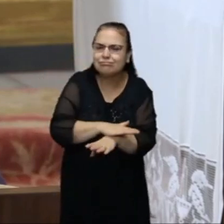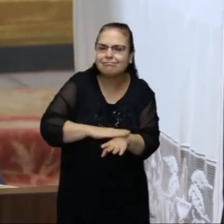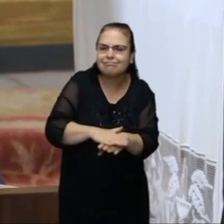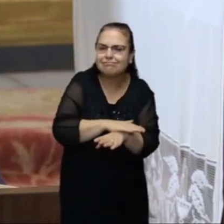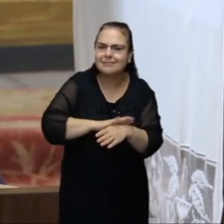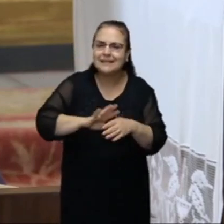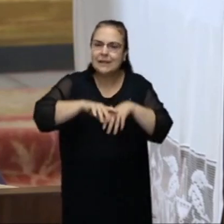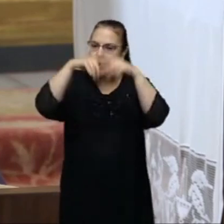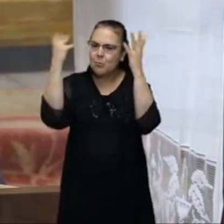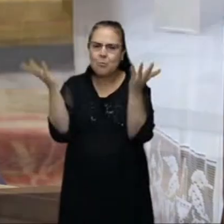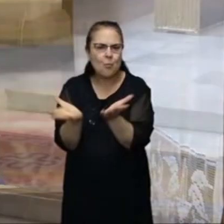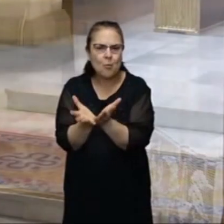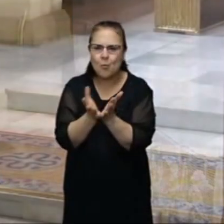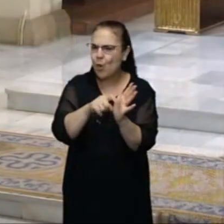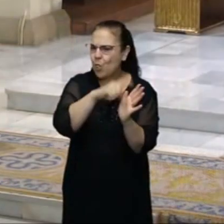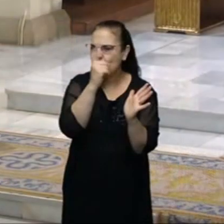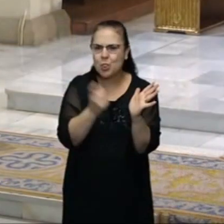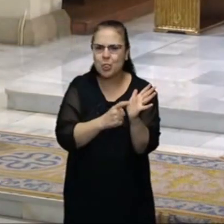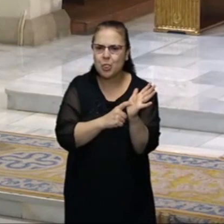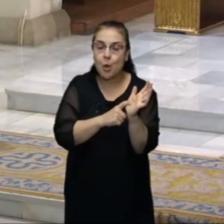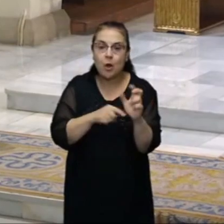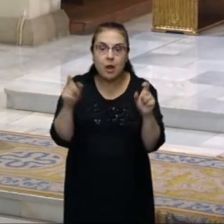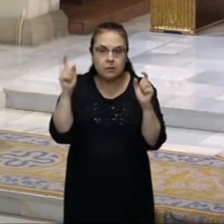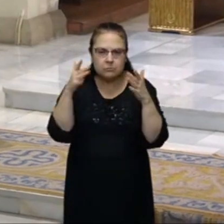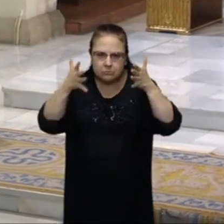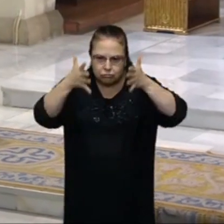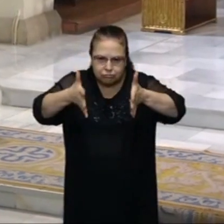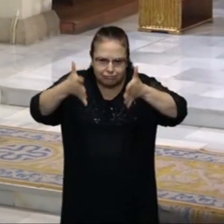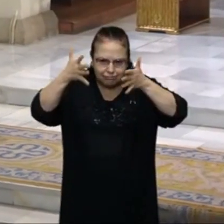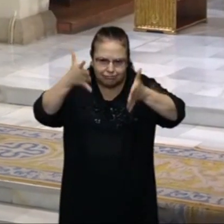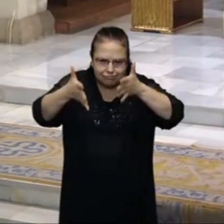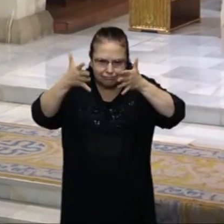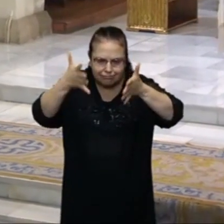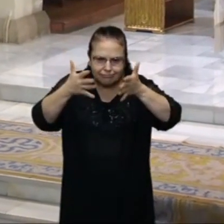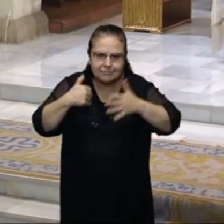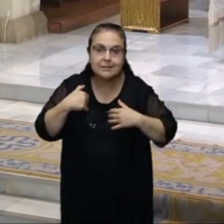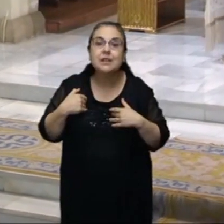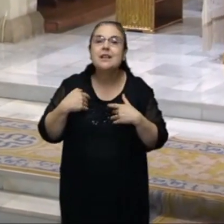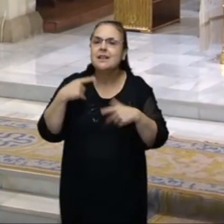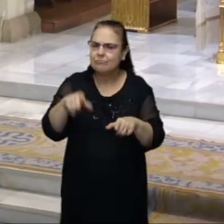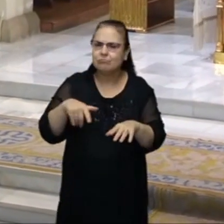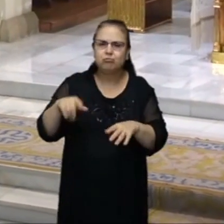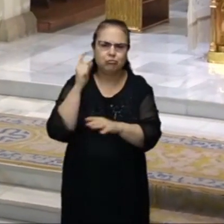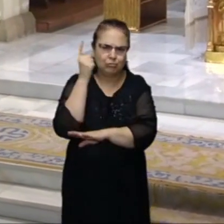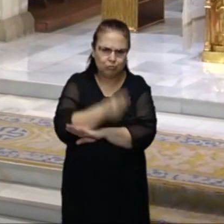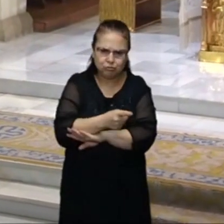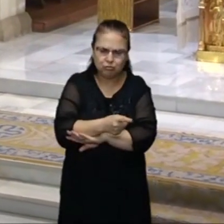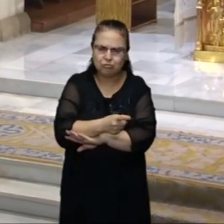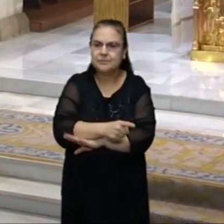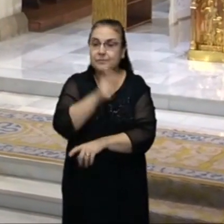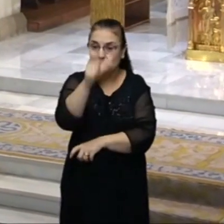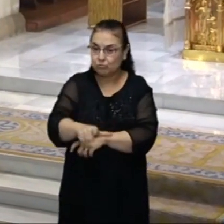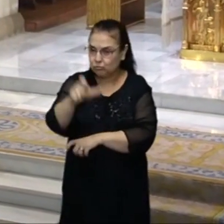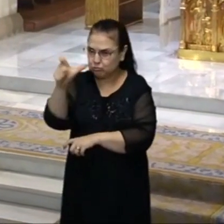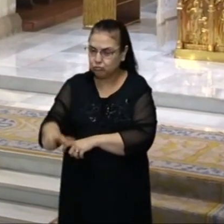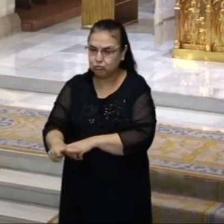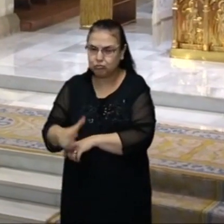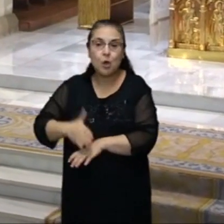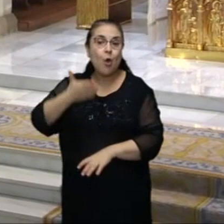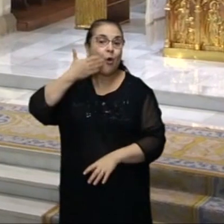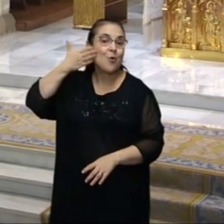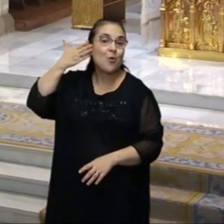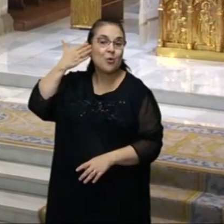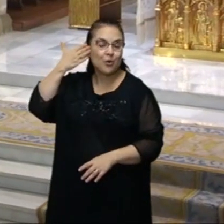de la tierra. Prestad atención, los que domináis multitudes y os sentís orgullosos de tener muchos